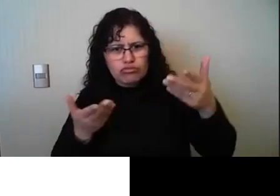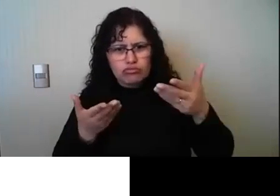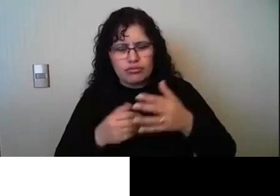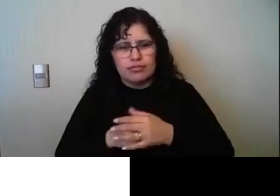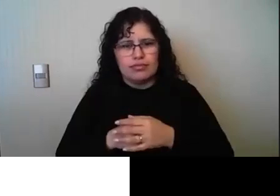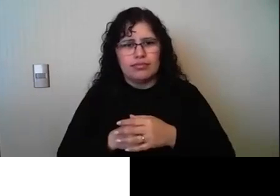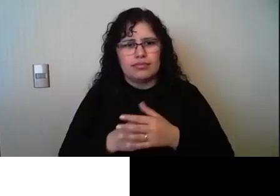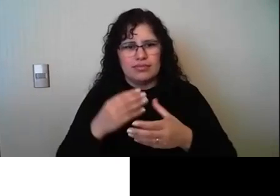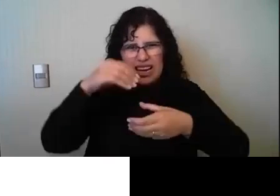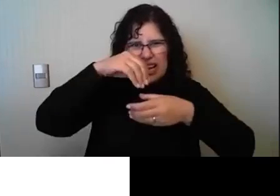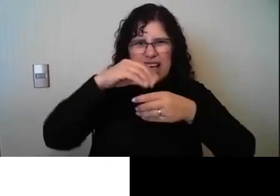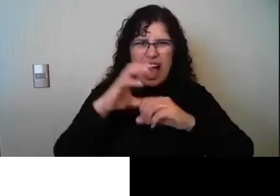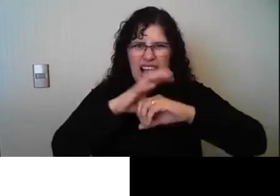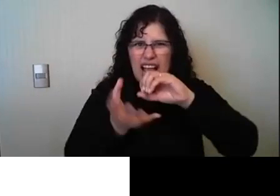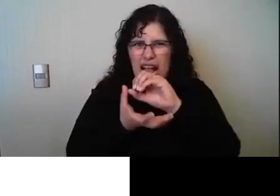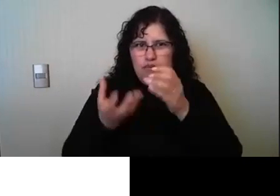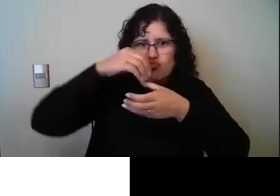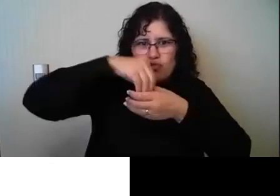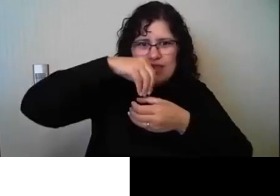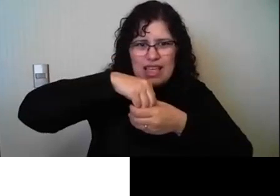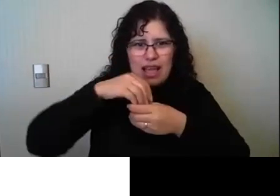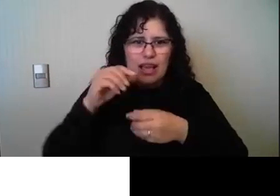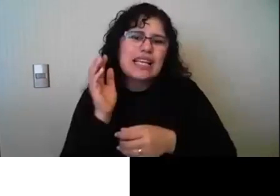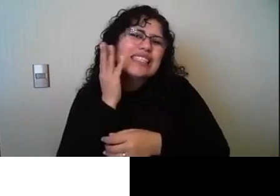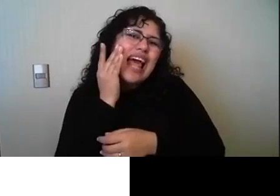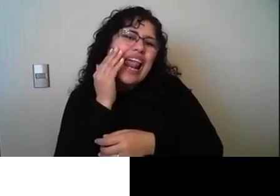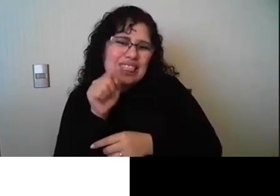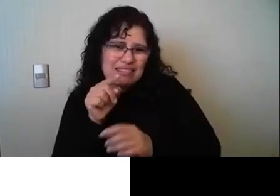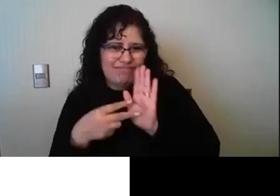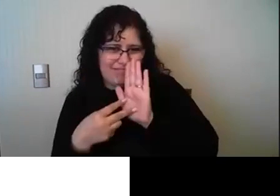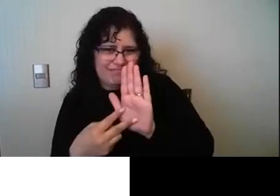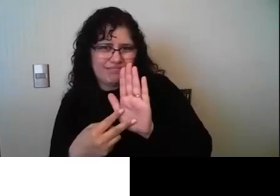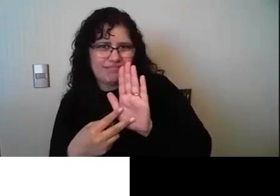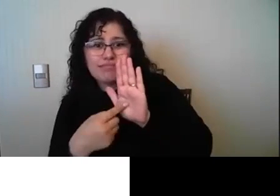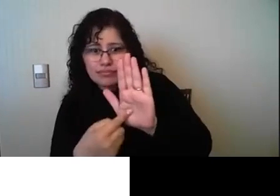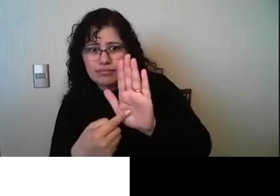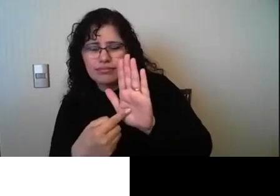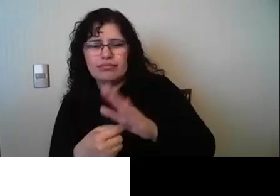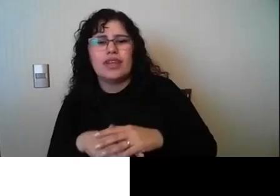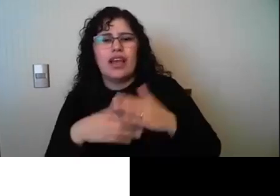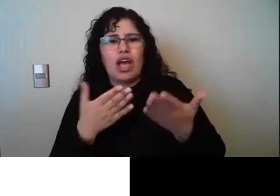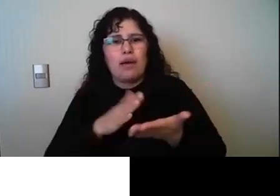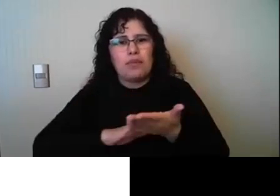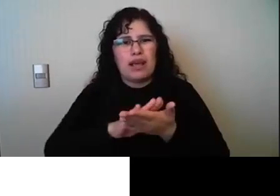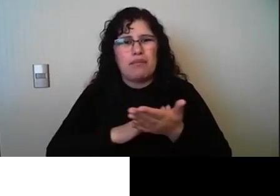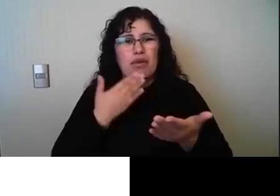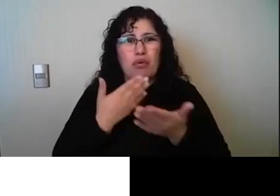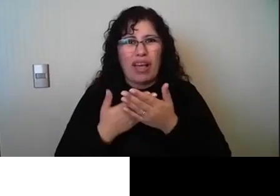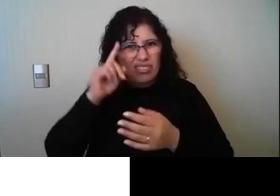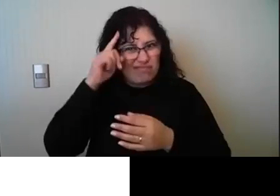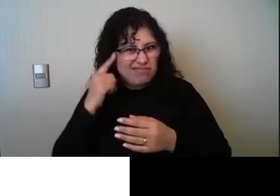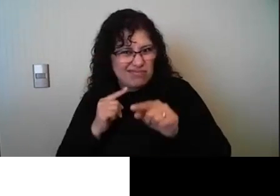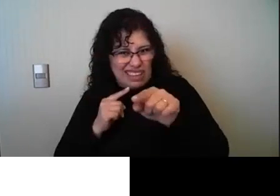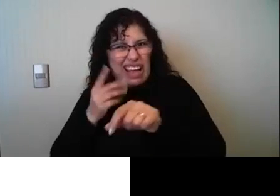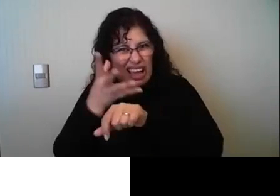interna. Aquí está marcada en color celeste. Alteraciones del brazo posterior de la cápsula